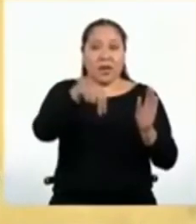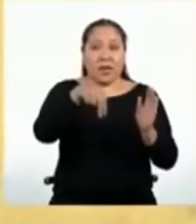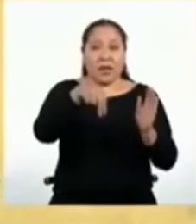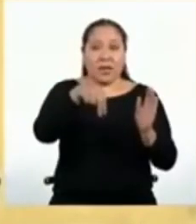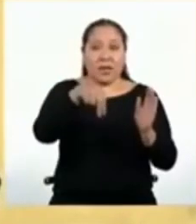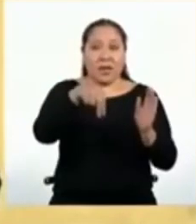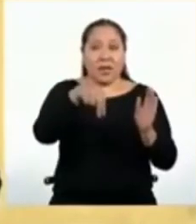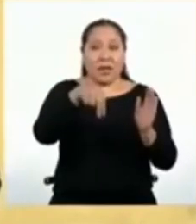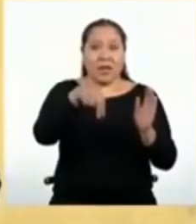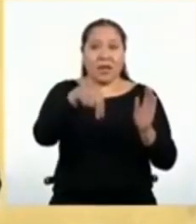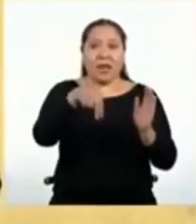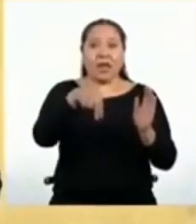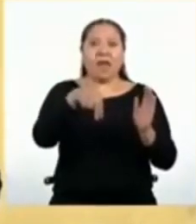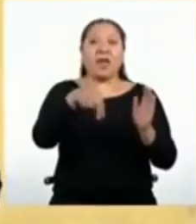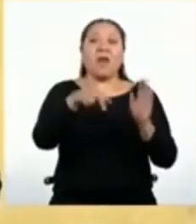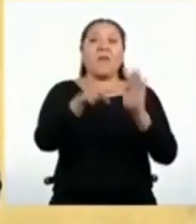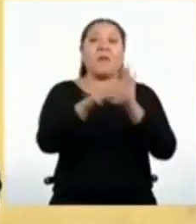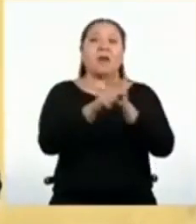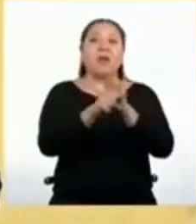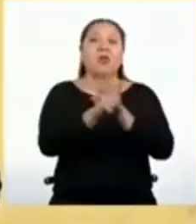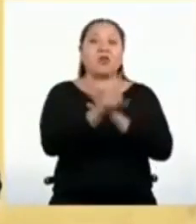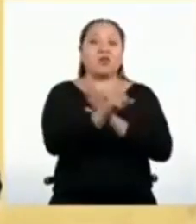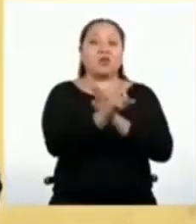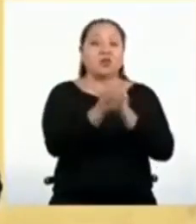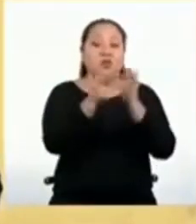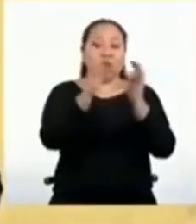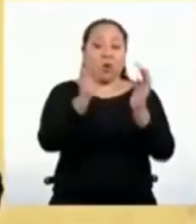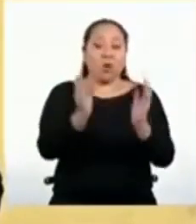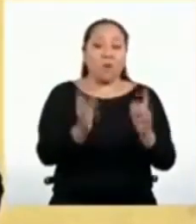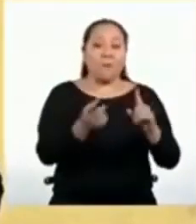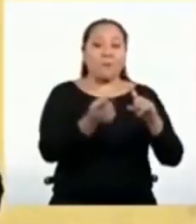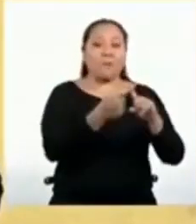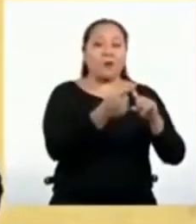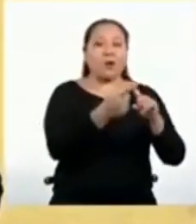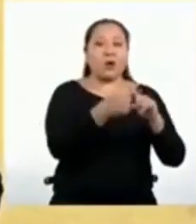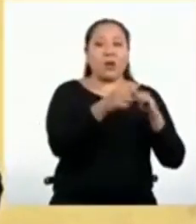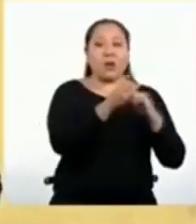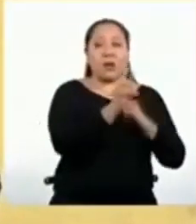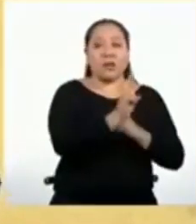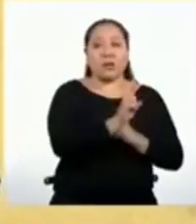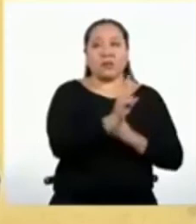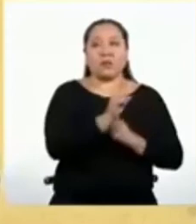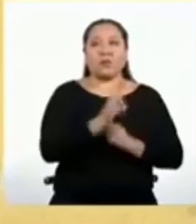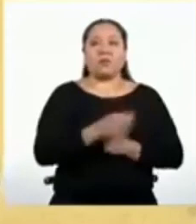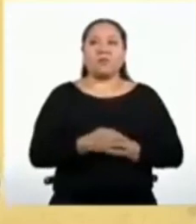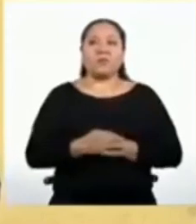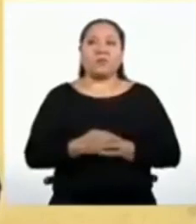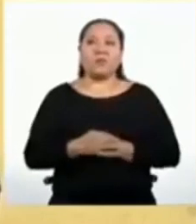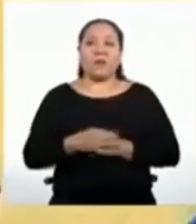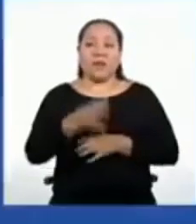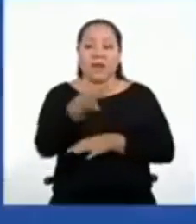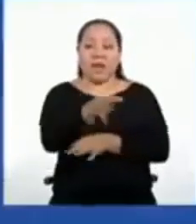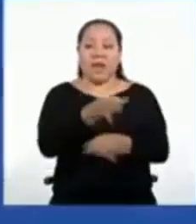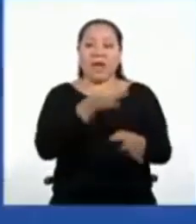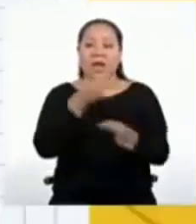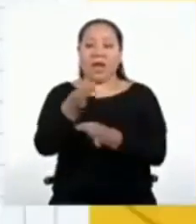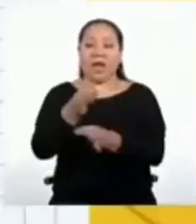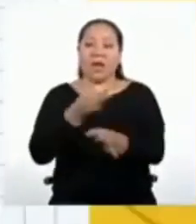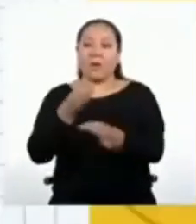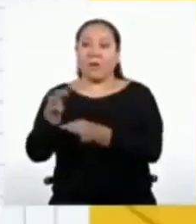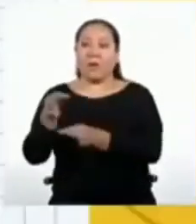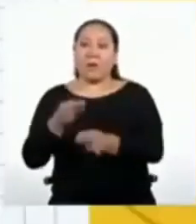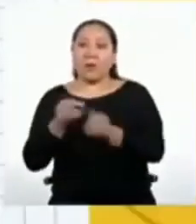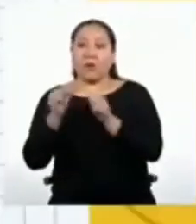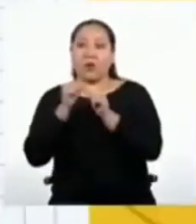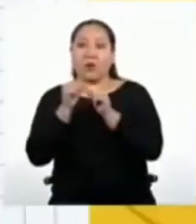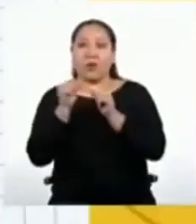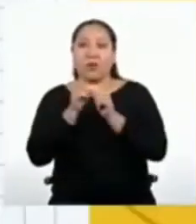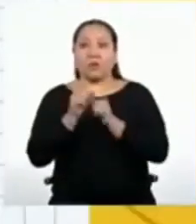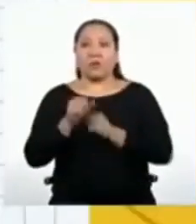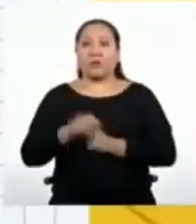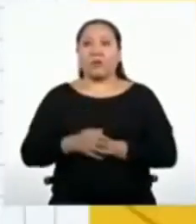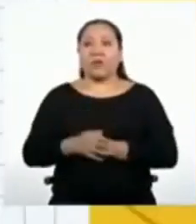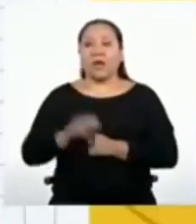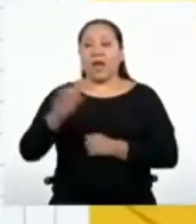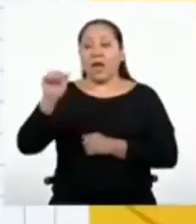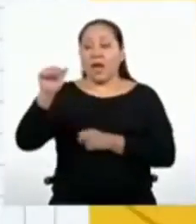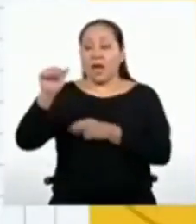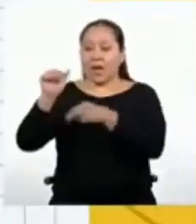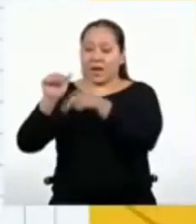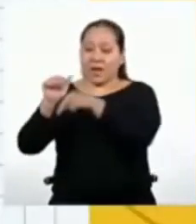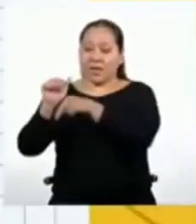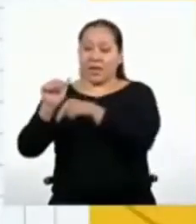número de términos menos 1 por la razón aritmética. Reemplazamos los valores en ella. A sub